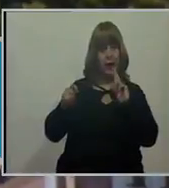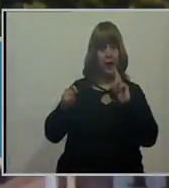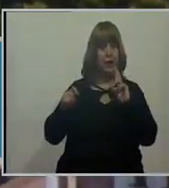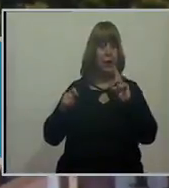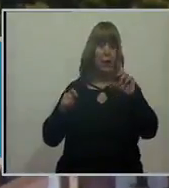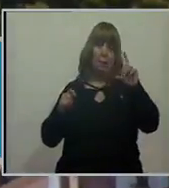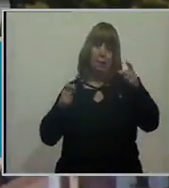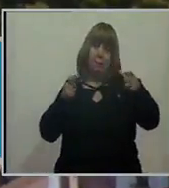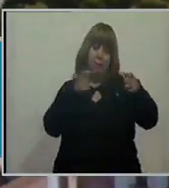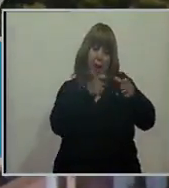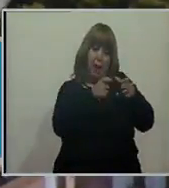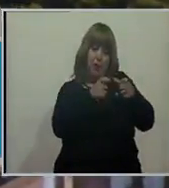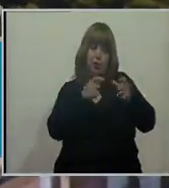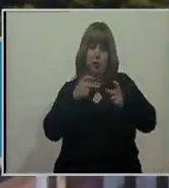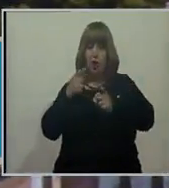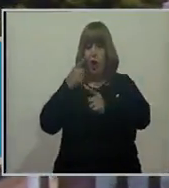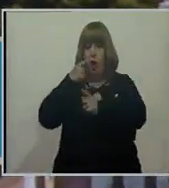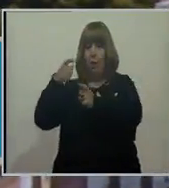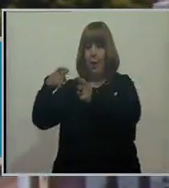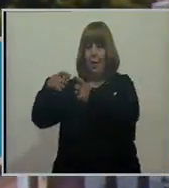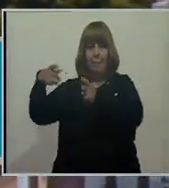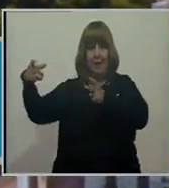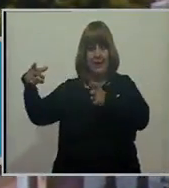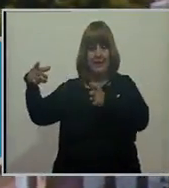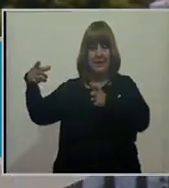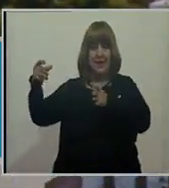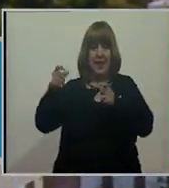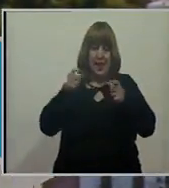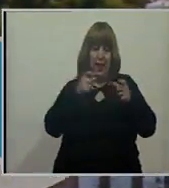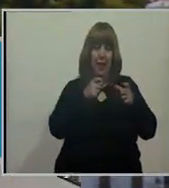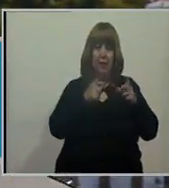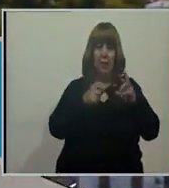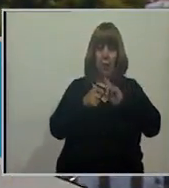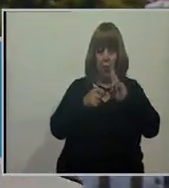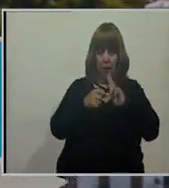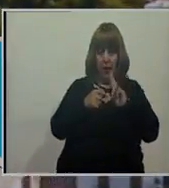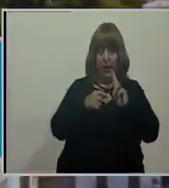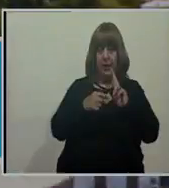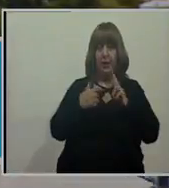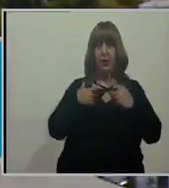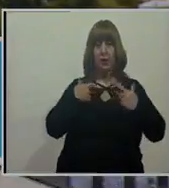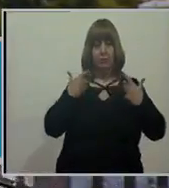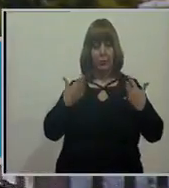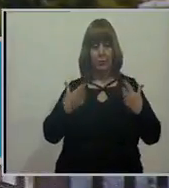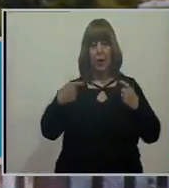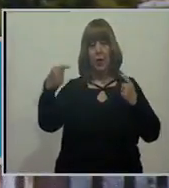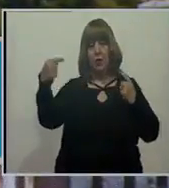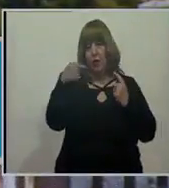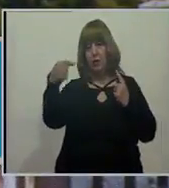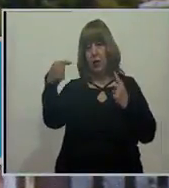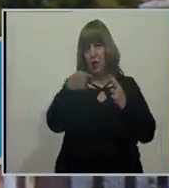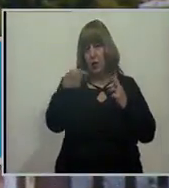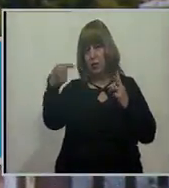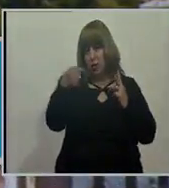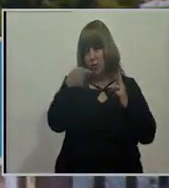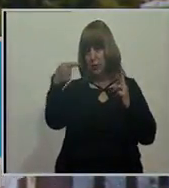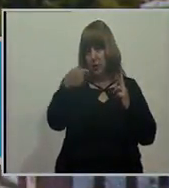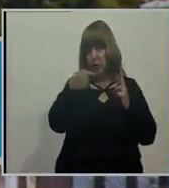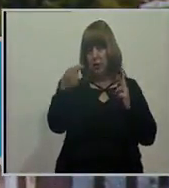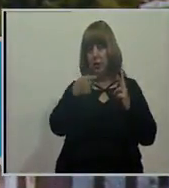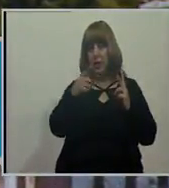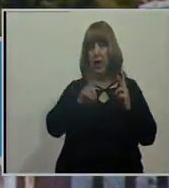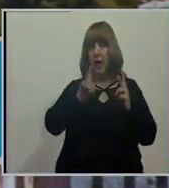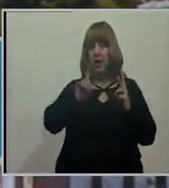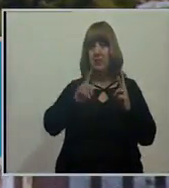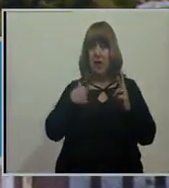los medios de comunicación. Y al estar tan expuesta, la cantidad de agresiones que recibimos, innecesarias, y la mayoría son de